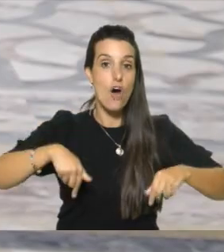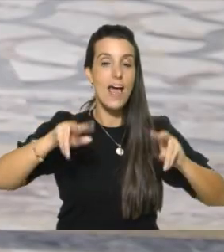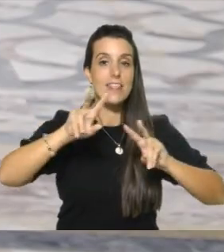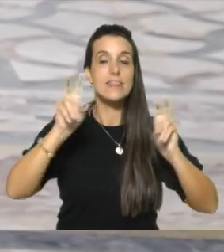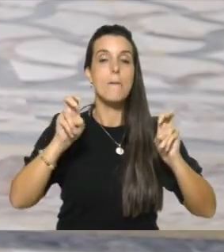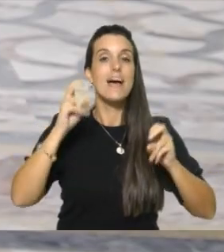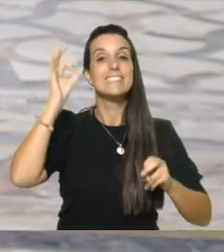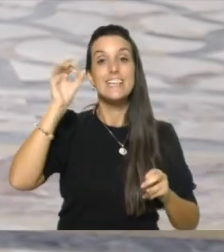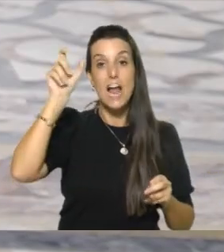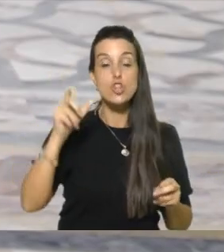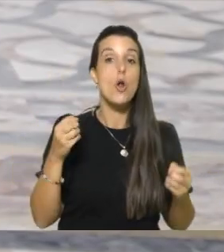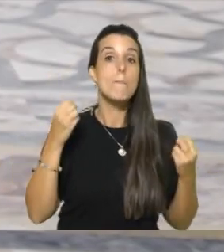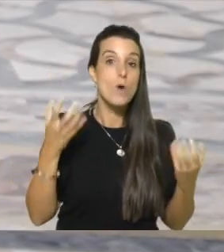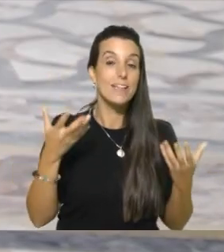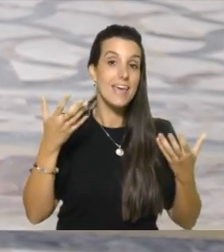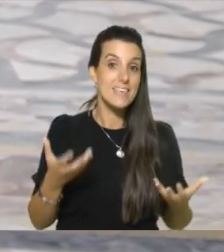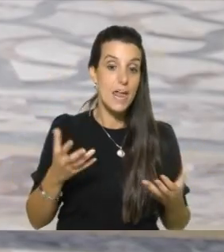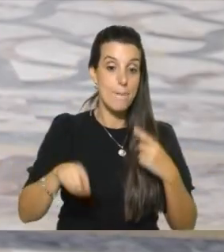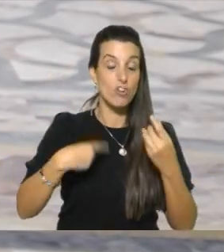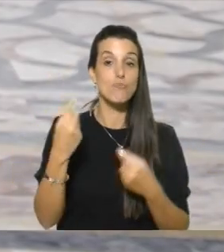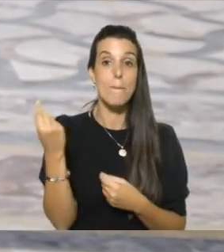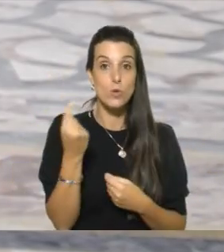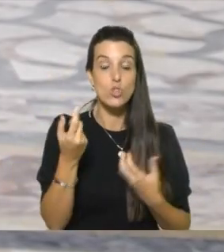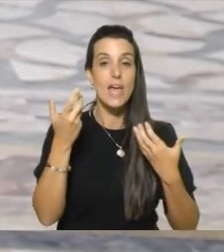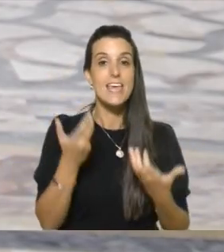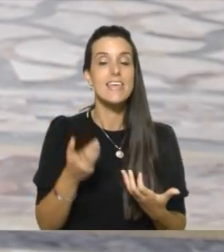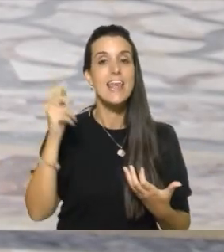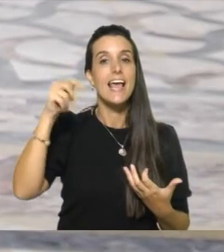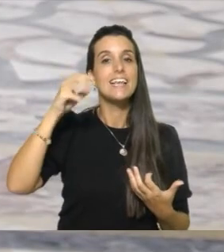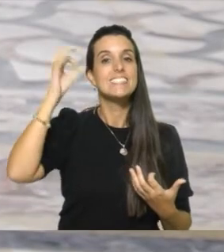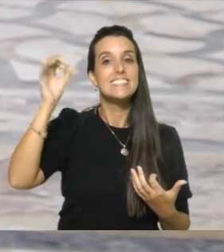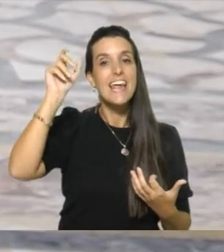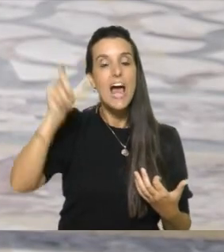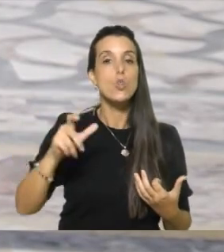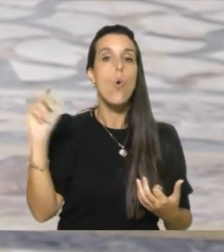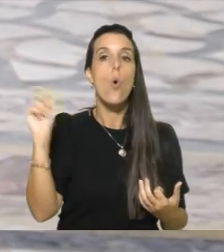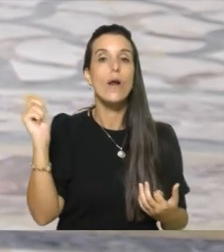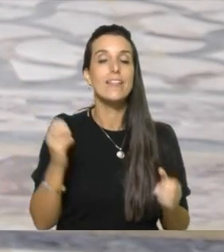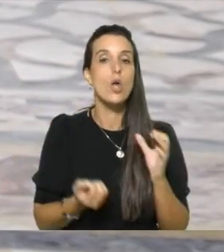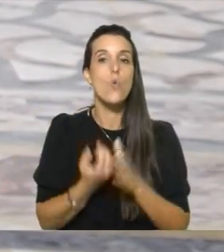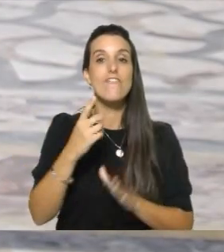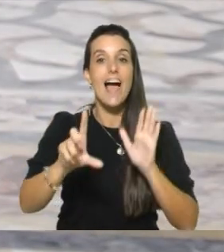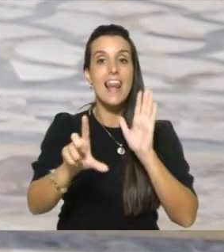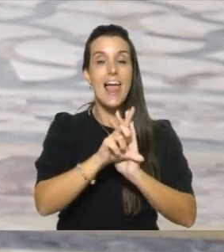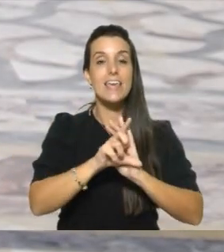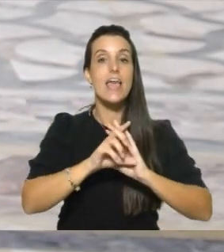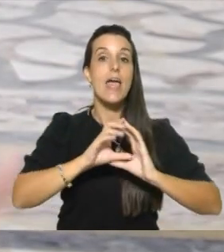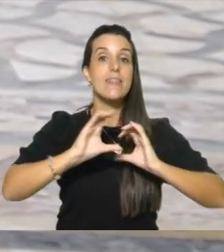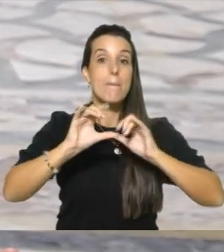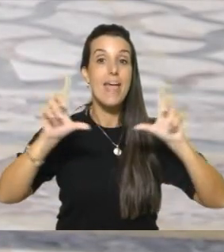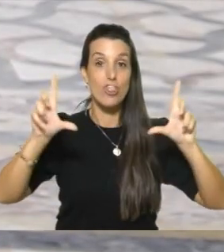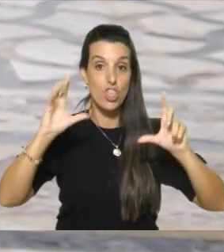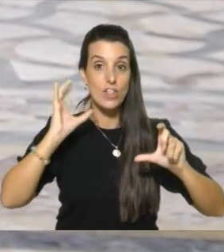los senadores por qué Porque se pretende los próximos minutos ingresar en el senado como grave y urgente la nueva ley de medios que es la ley que